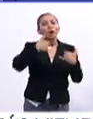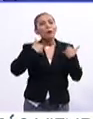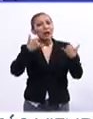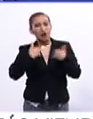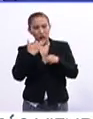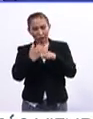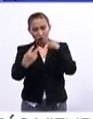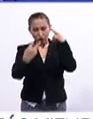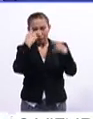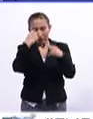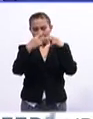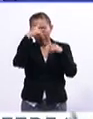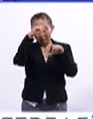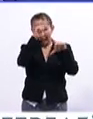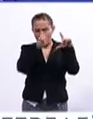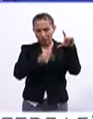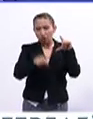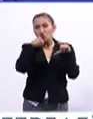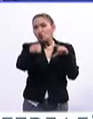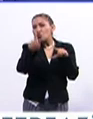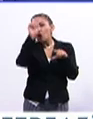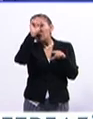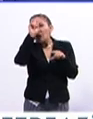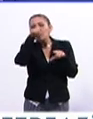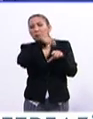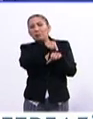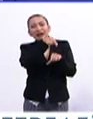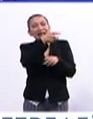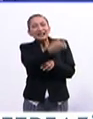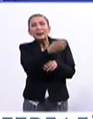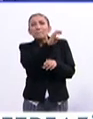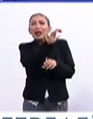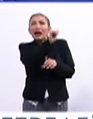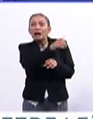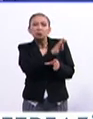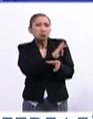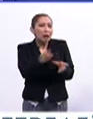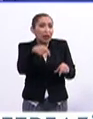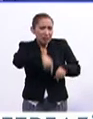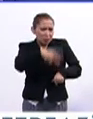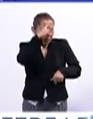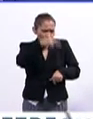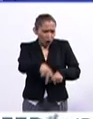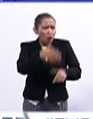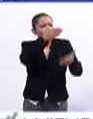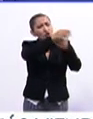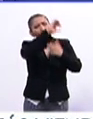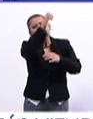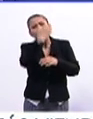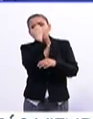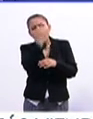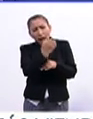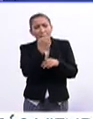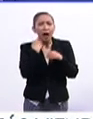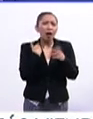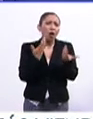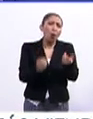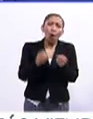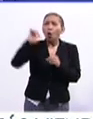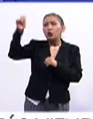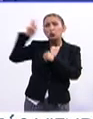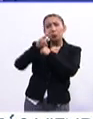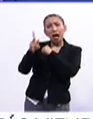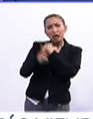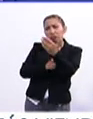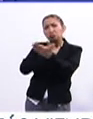jóvenes que nos ven en el país, en México, respecto a este tipo de becas. Pueden ser en el país, en el interior del país, pueden ser, por supuesto, en el